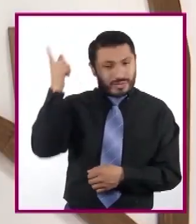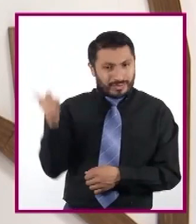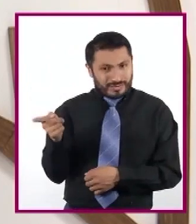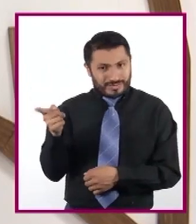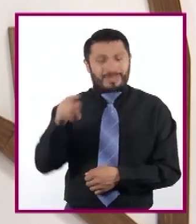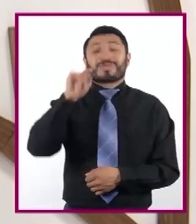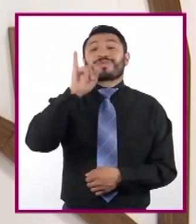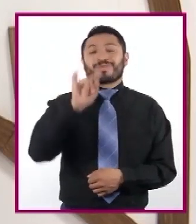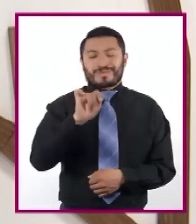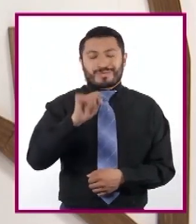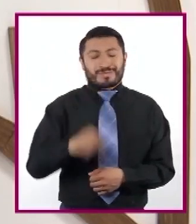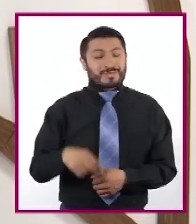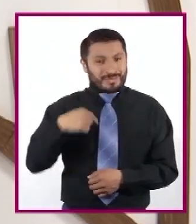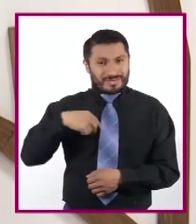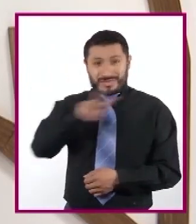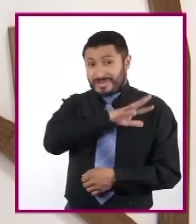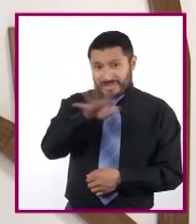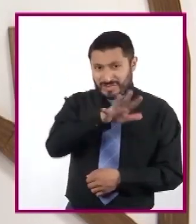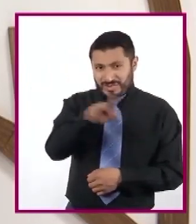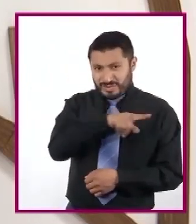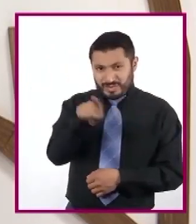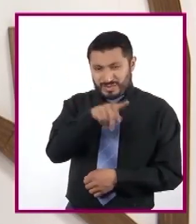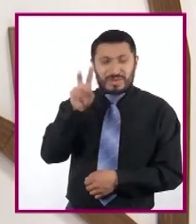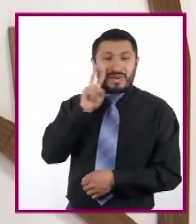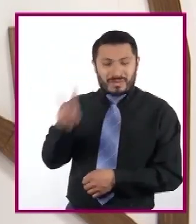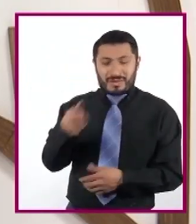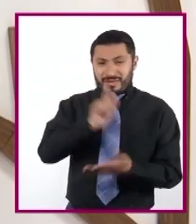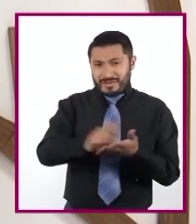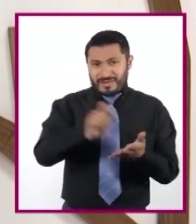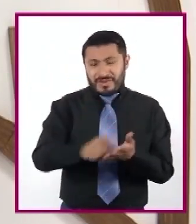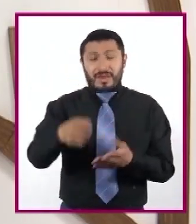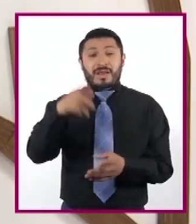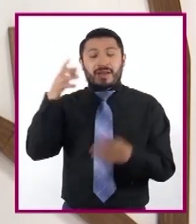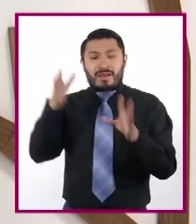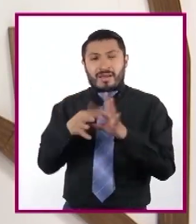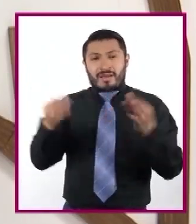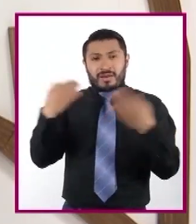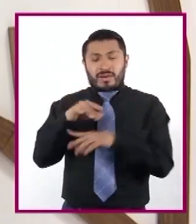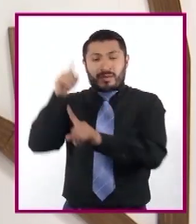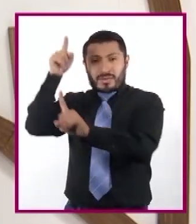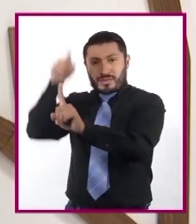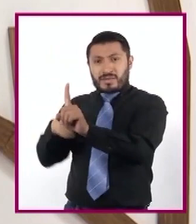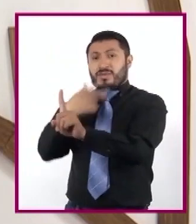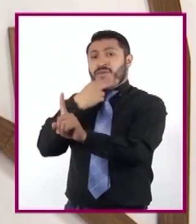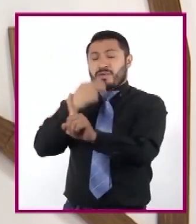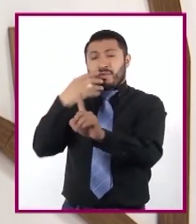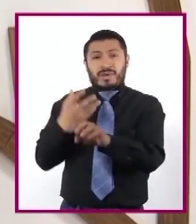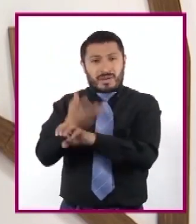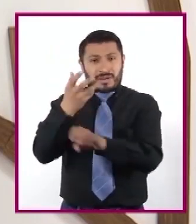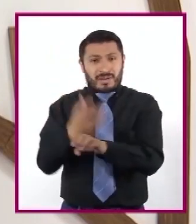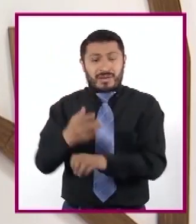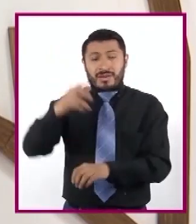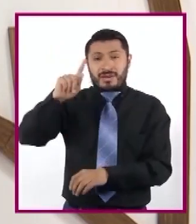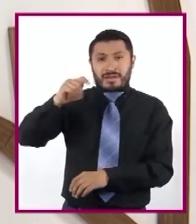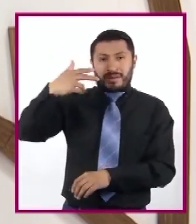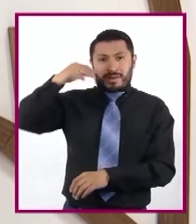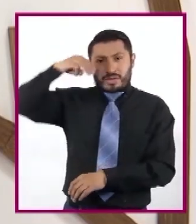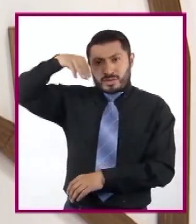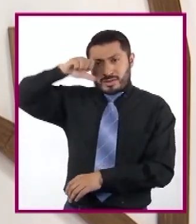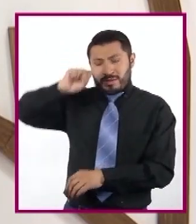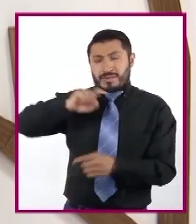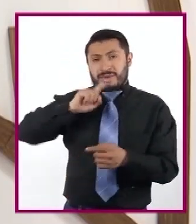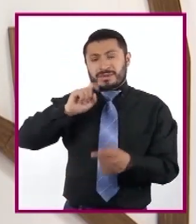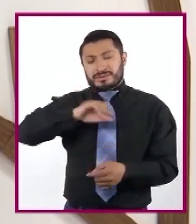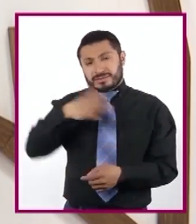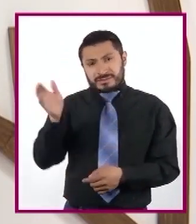Correcto. Como vieron, el texto anterior habla de un inventor norteamericano, cuyo nombre completo es Thomas Alva Edison.